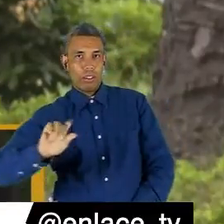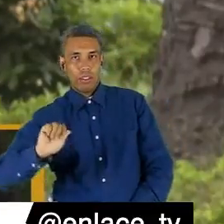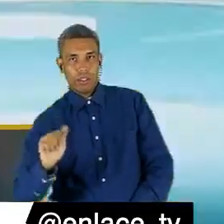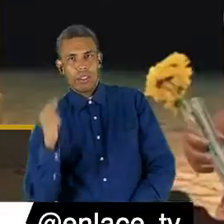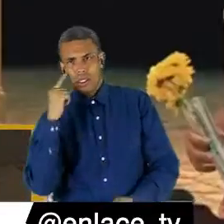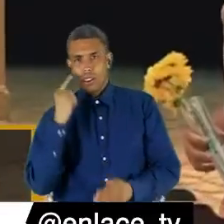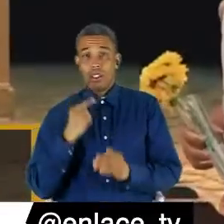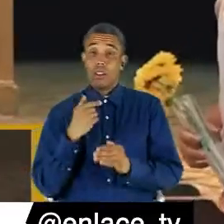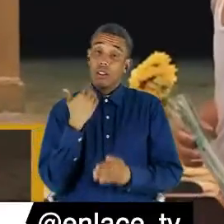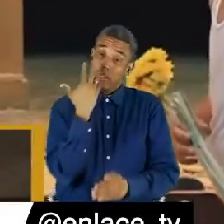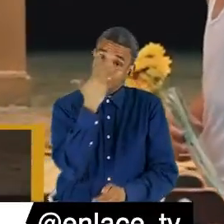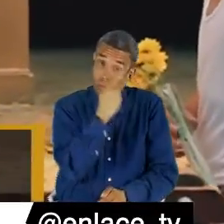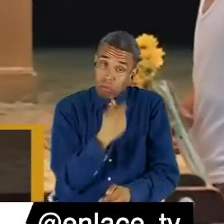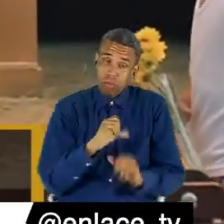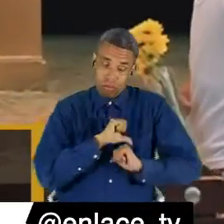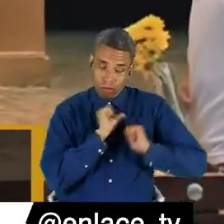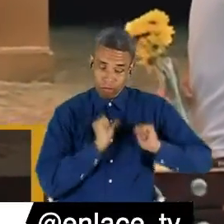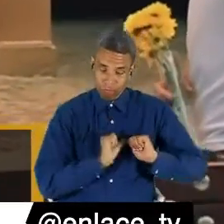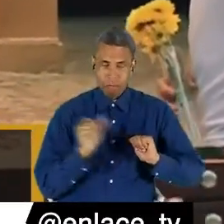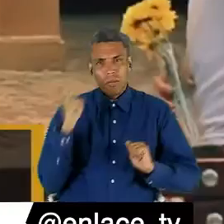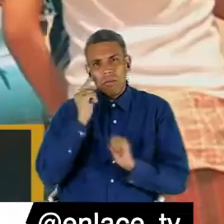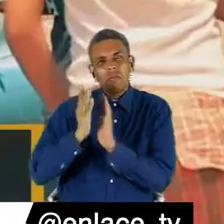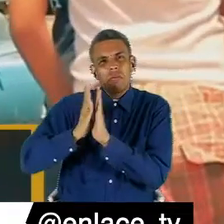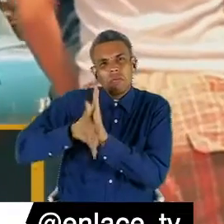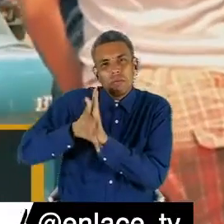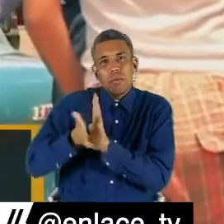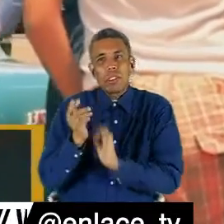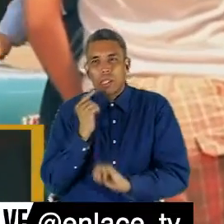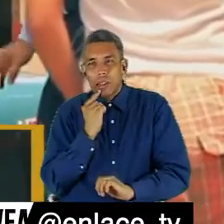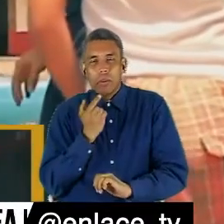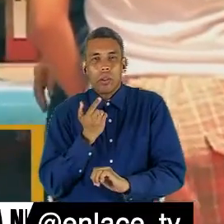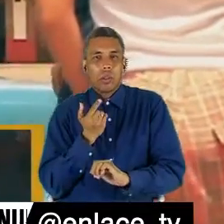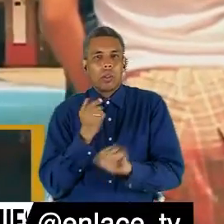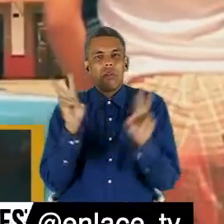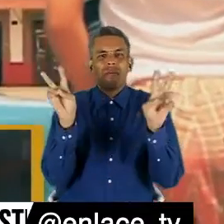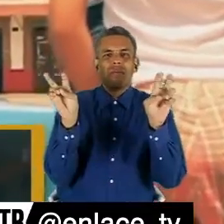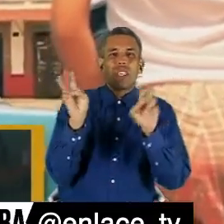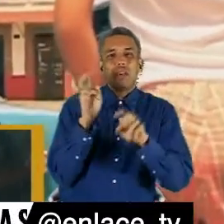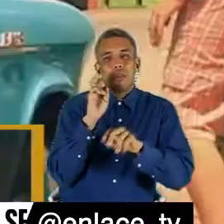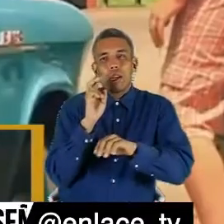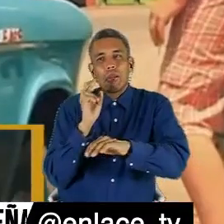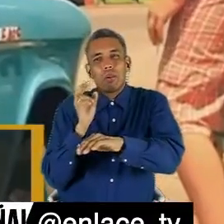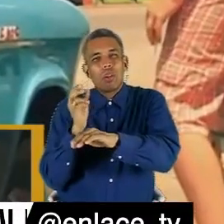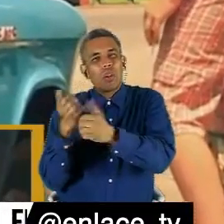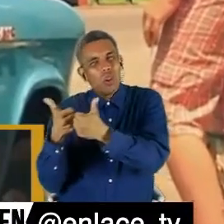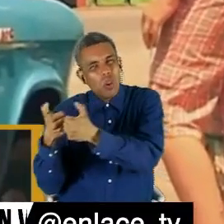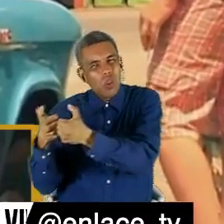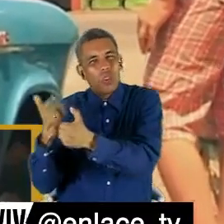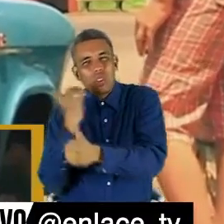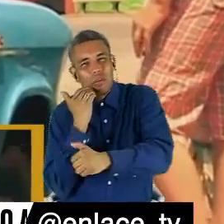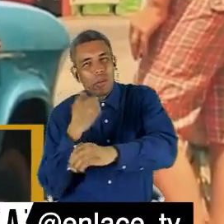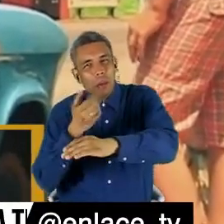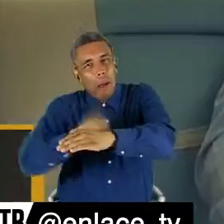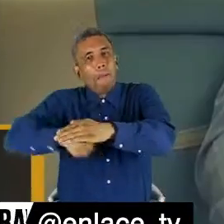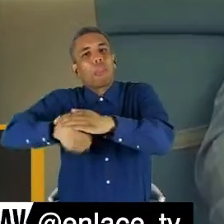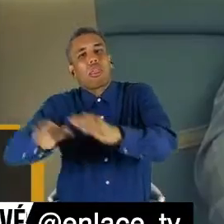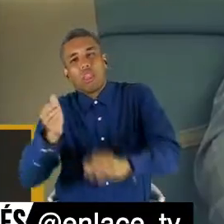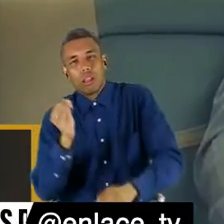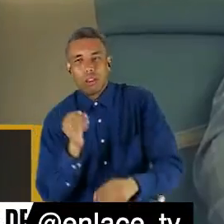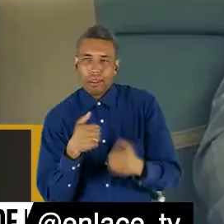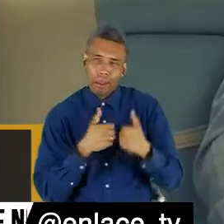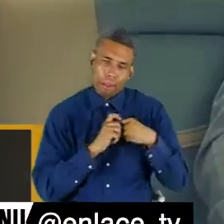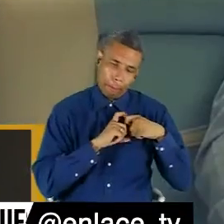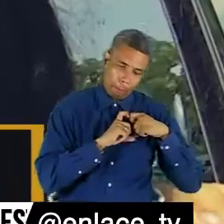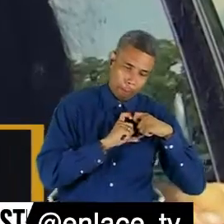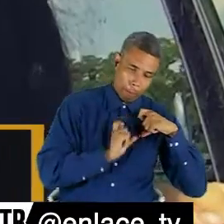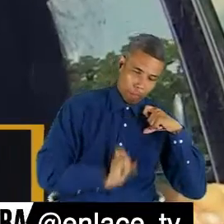aquí es de un tema muy cotidiano, que es la infidelidad. Entonces, cuento una historia de infidelidad y lo que digo es que la pareja ha